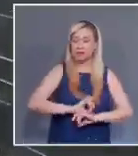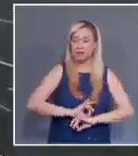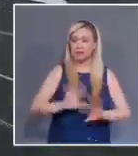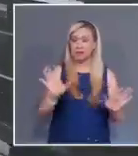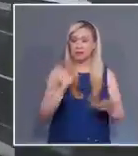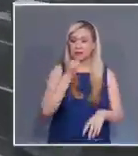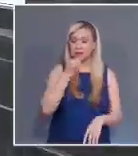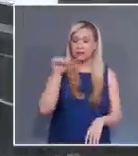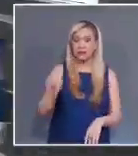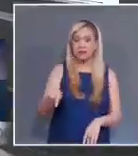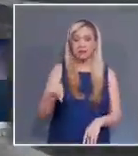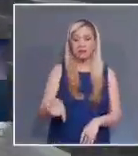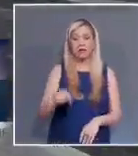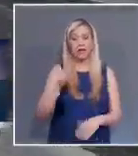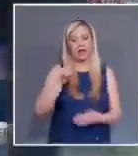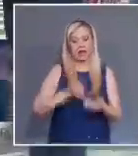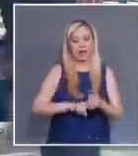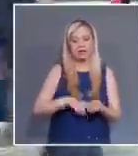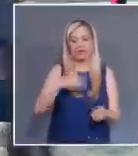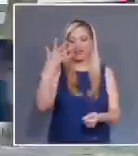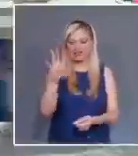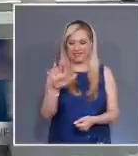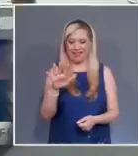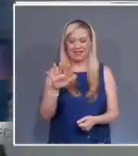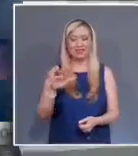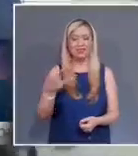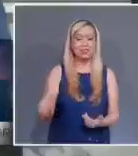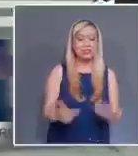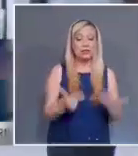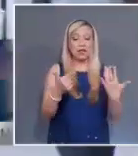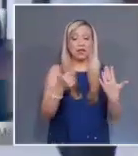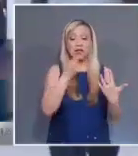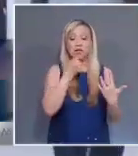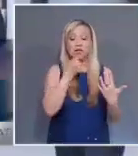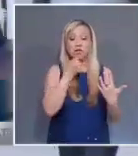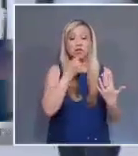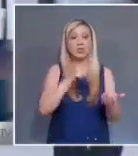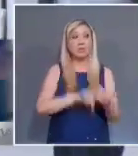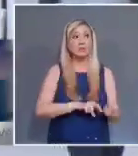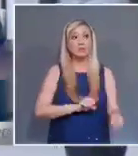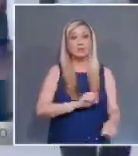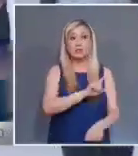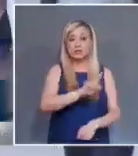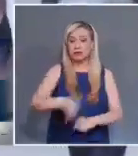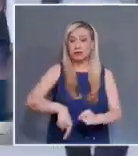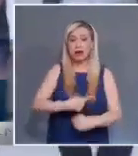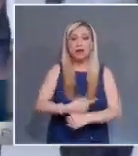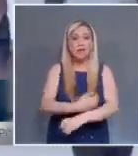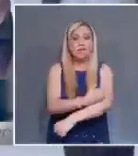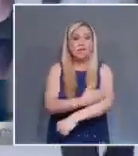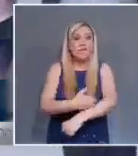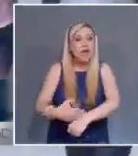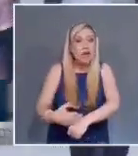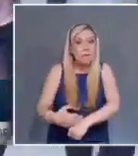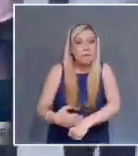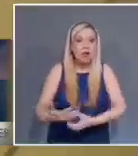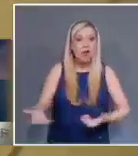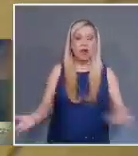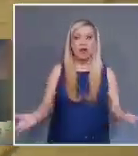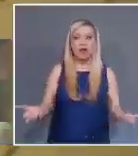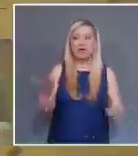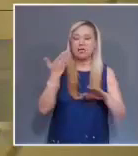10 casos de abuso sexual a infantes, el agresor es un familiar, y el 72% de estos casos ocurren en el